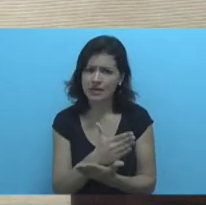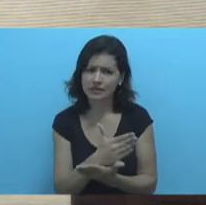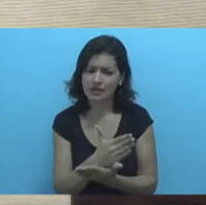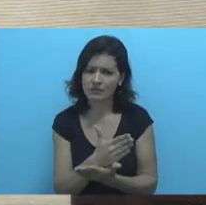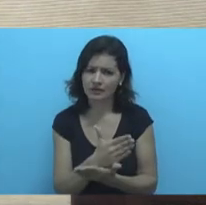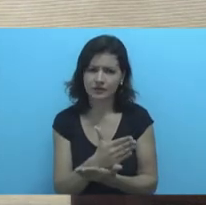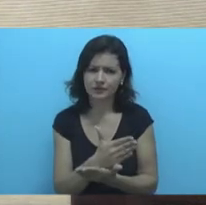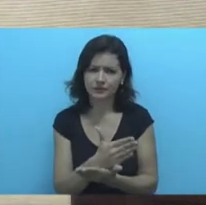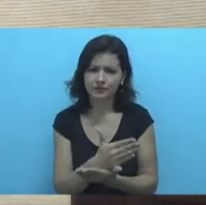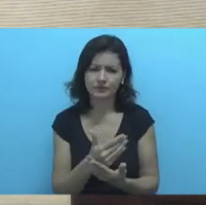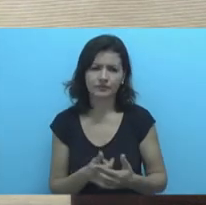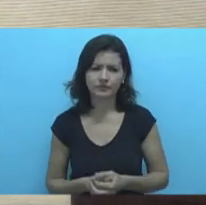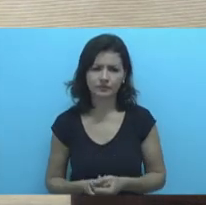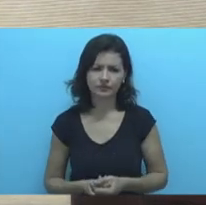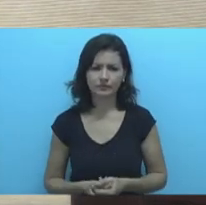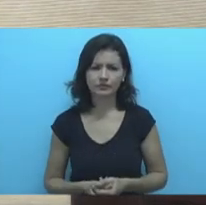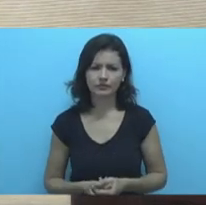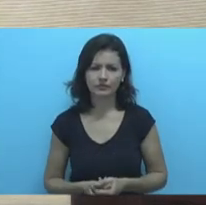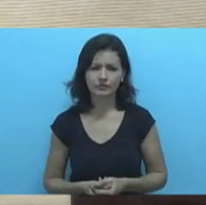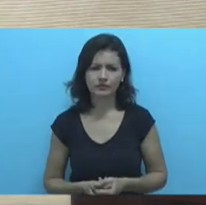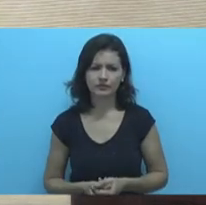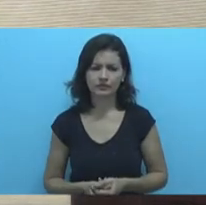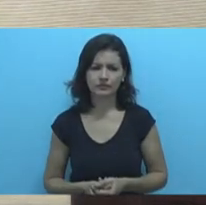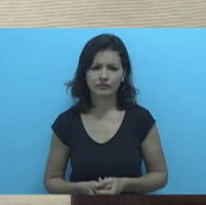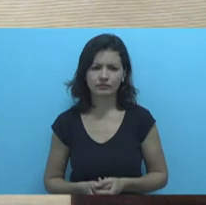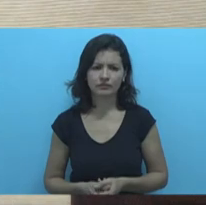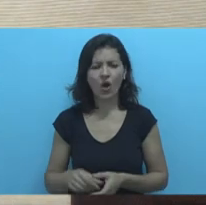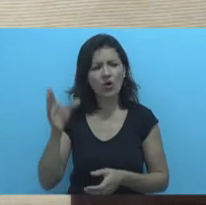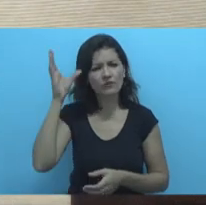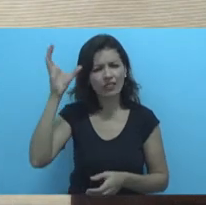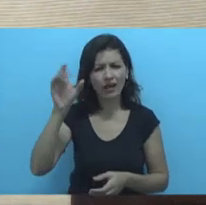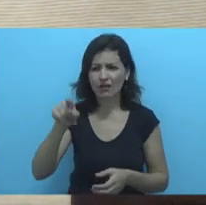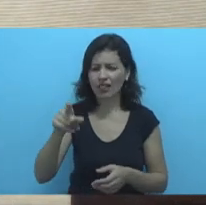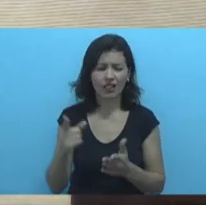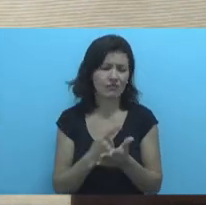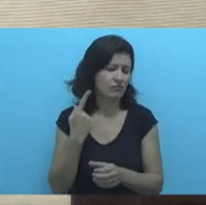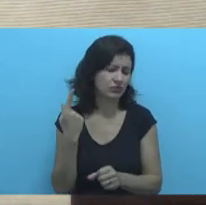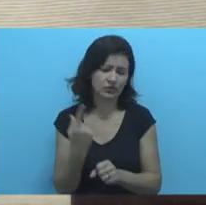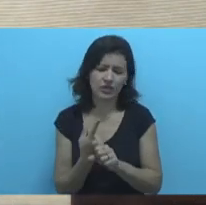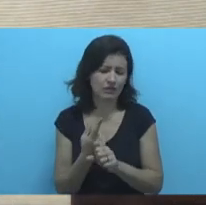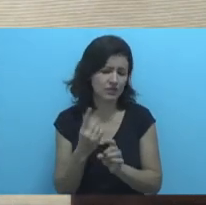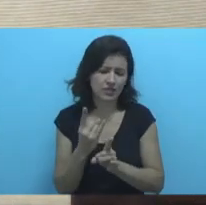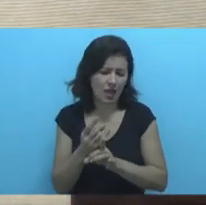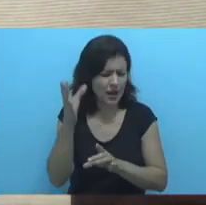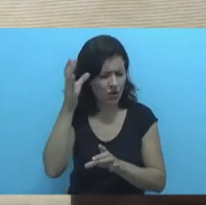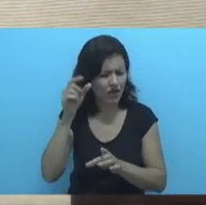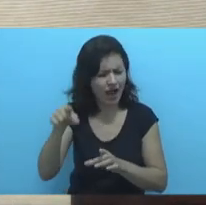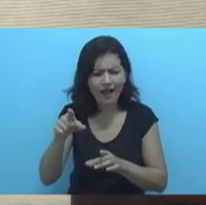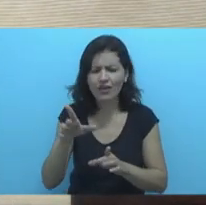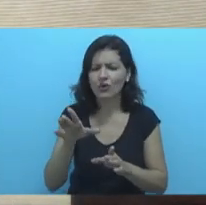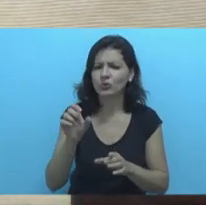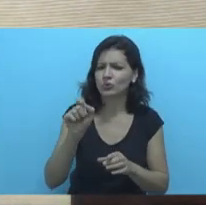estoy seguro que no lo podemos olvidar a Miguel, aunque querramos, porque la verdad es que siempre se nos va a venir algo que él hizo, algo